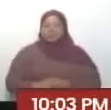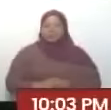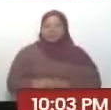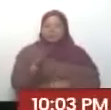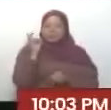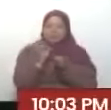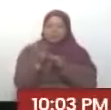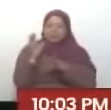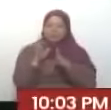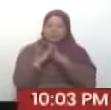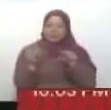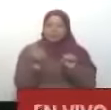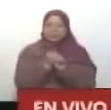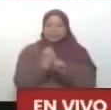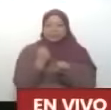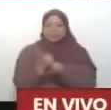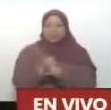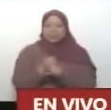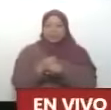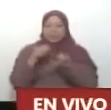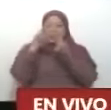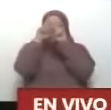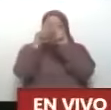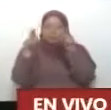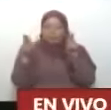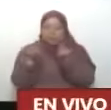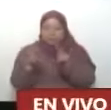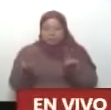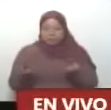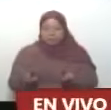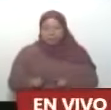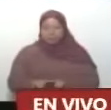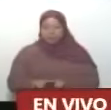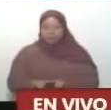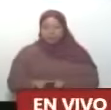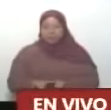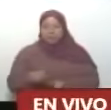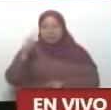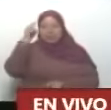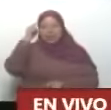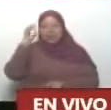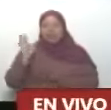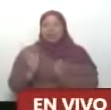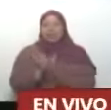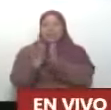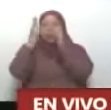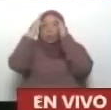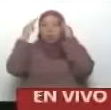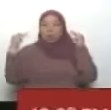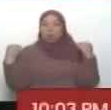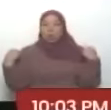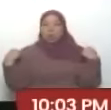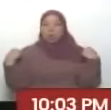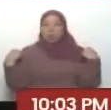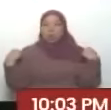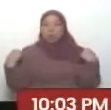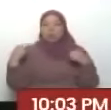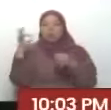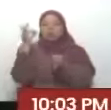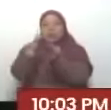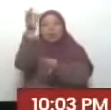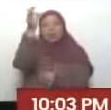¡Excelente! Gracias. Llegó la Navidad, día de Santa Bárbara, hoy.